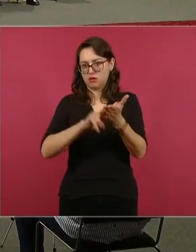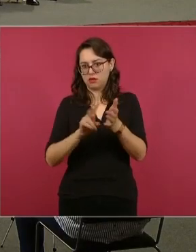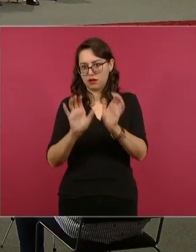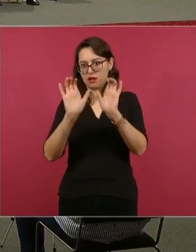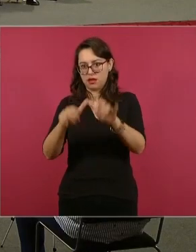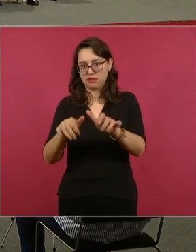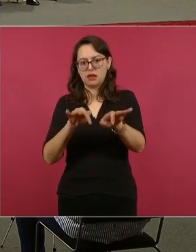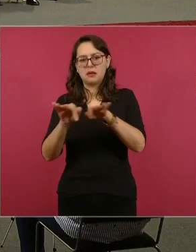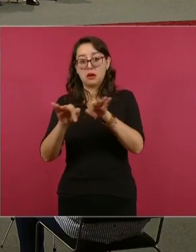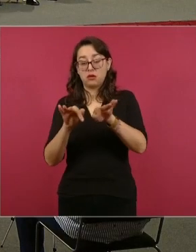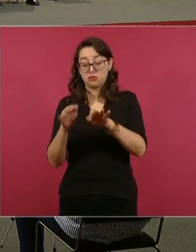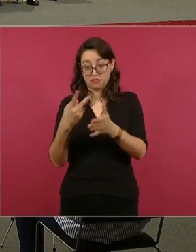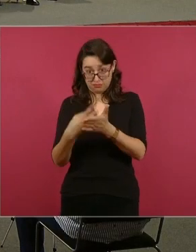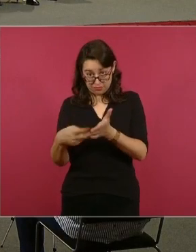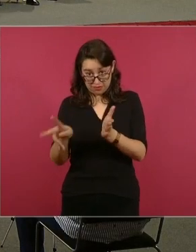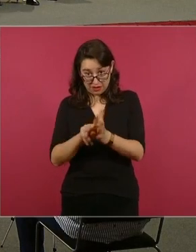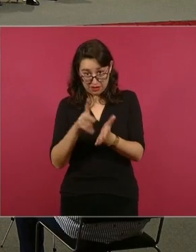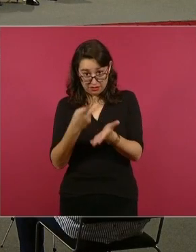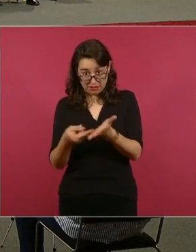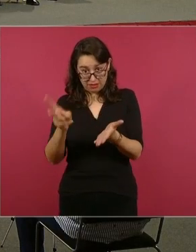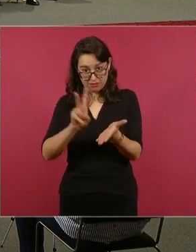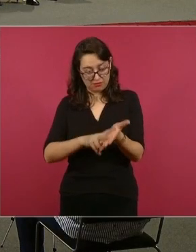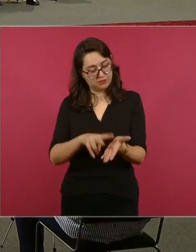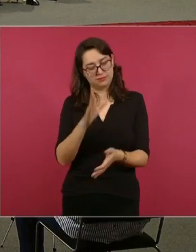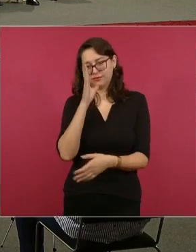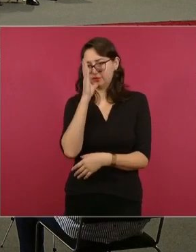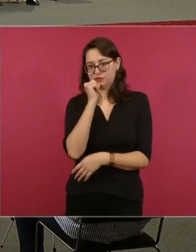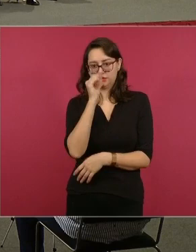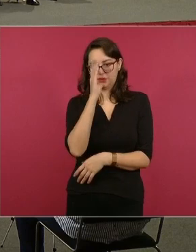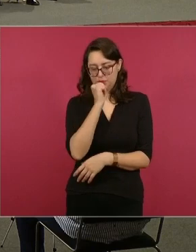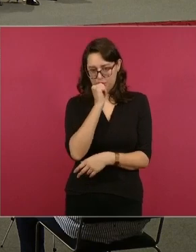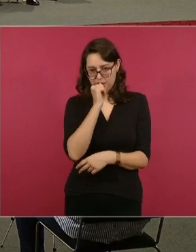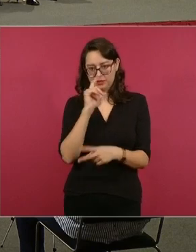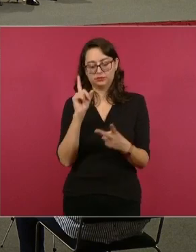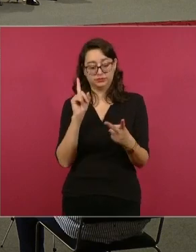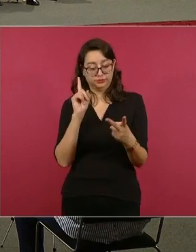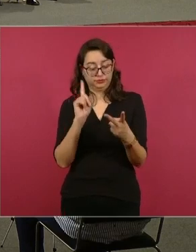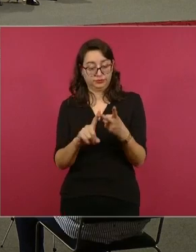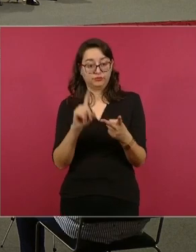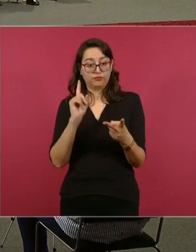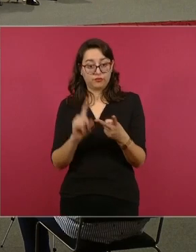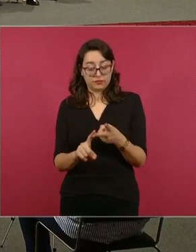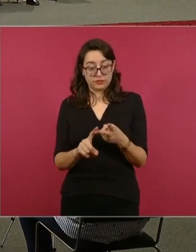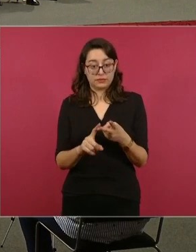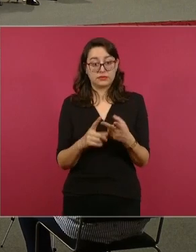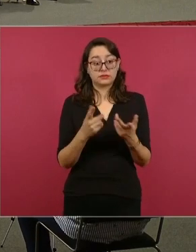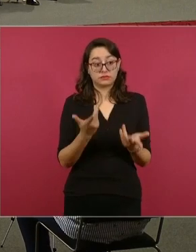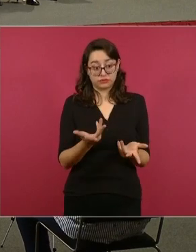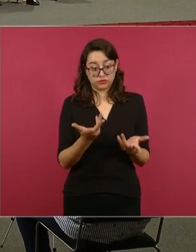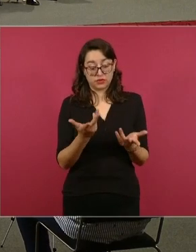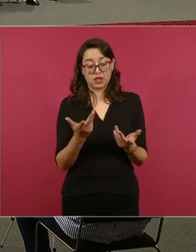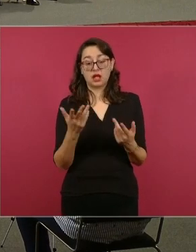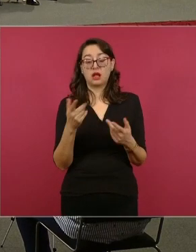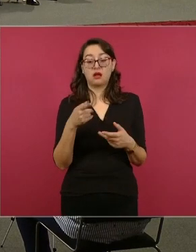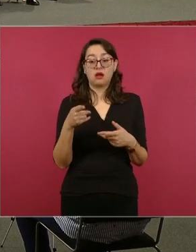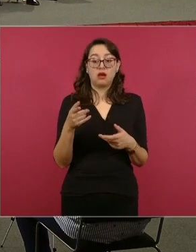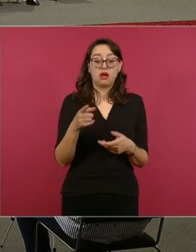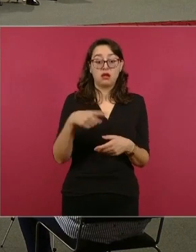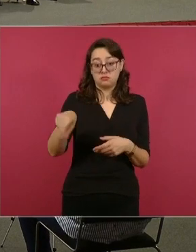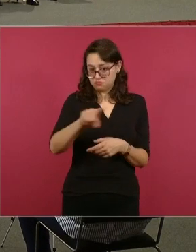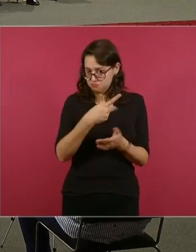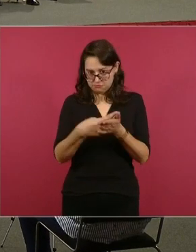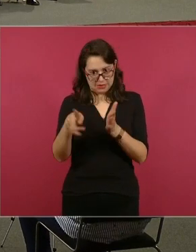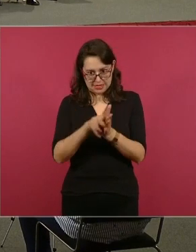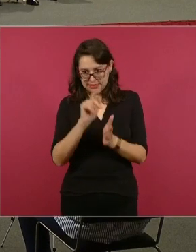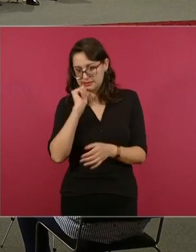social también. Segundo, que están asignados a áreas de atención médica, es decir, son personas que están trabajando en hospitales o en centros de